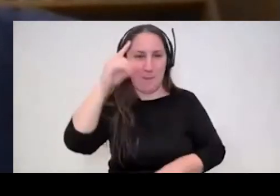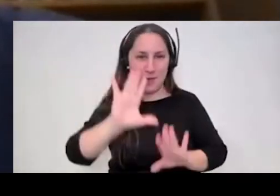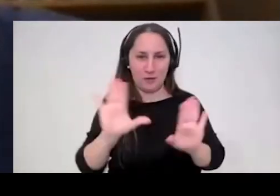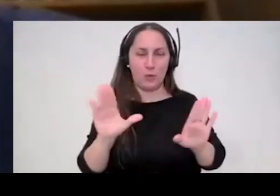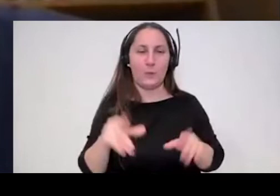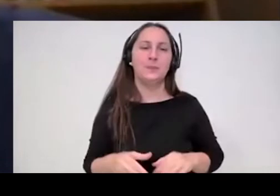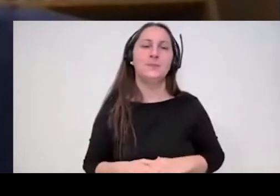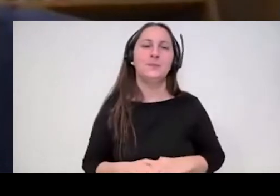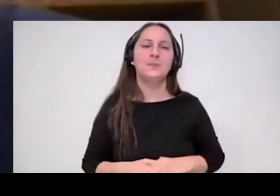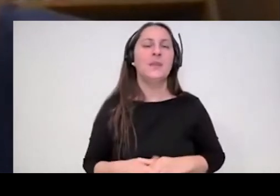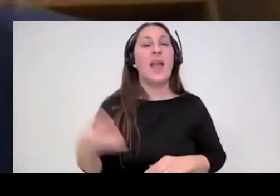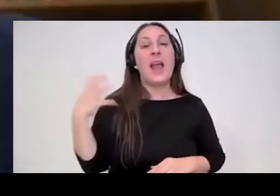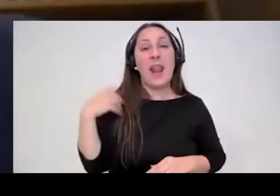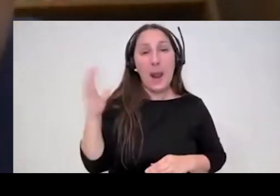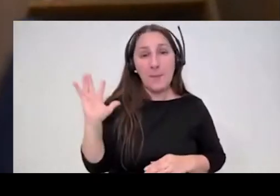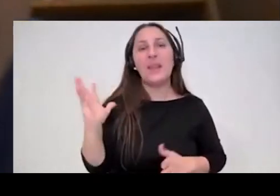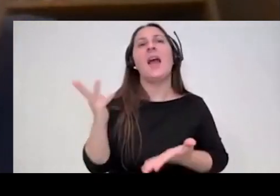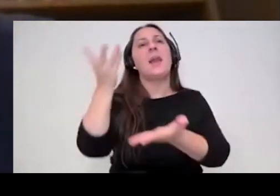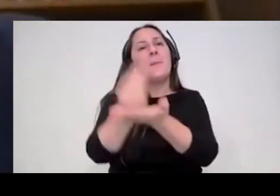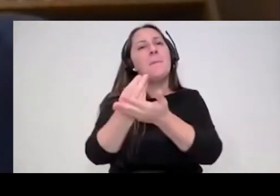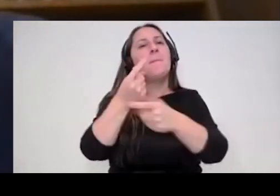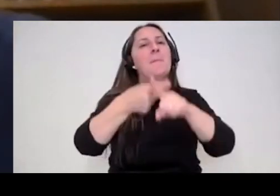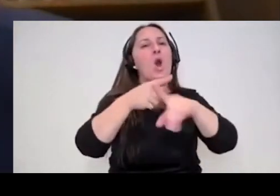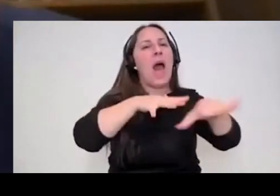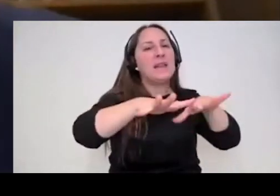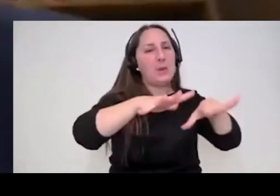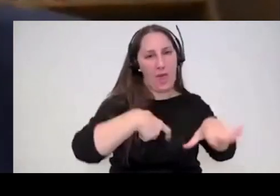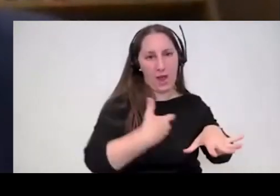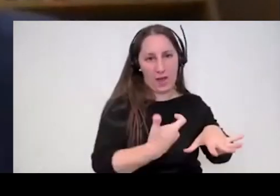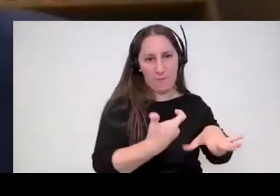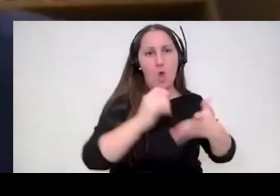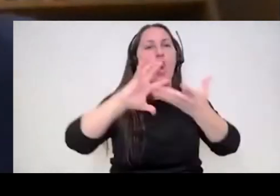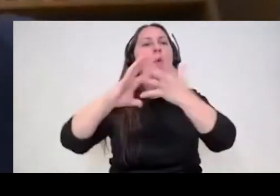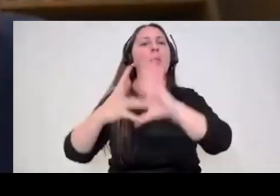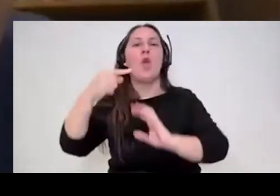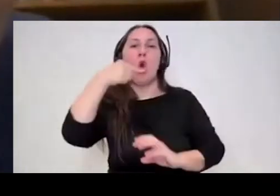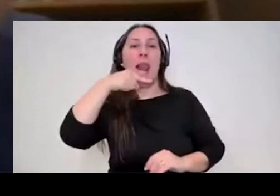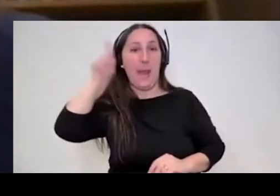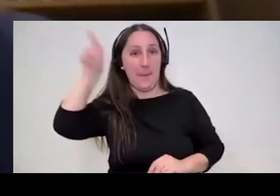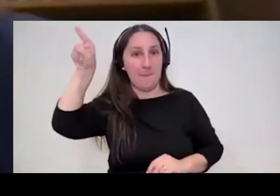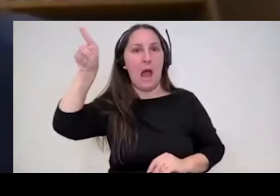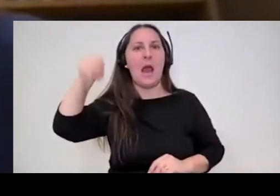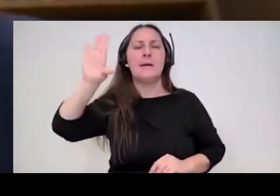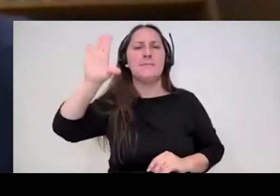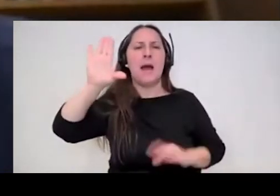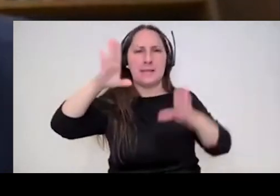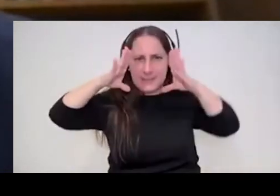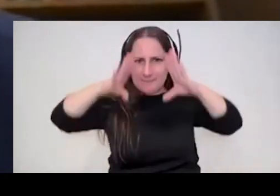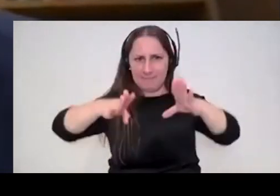Pero en general tienen representación por actividad, y el modelo alemán en algunos aspectos es más concentrado que el